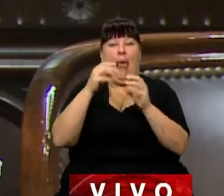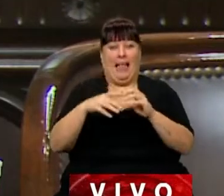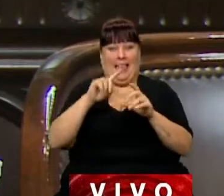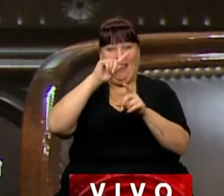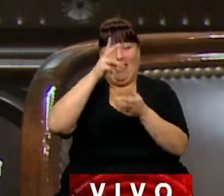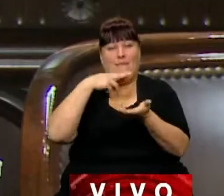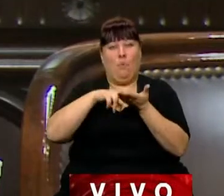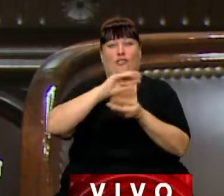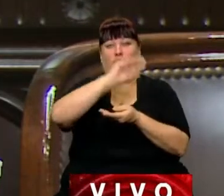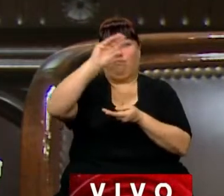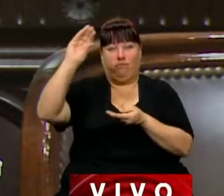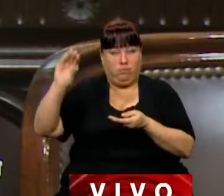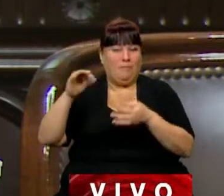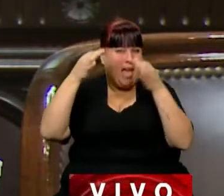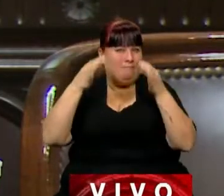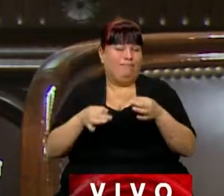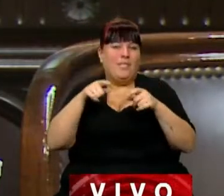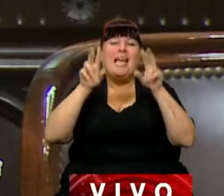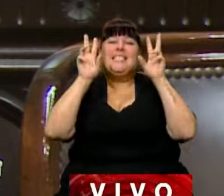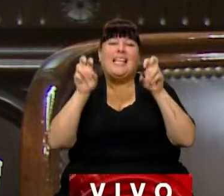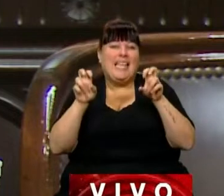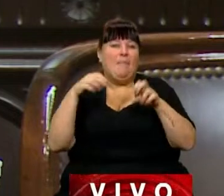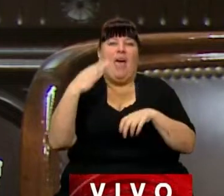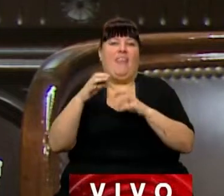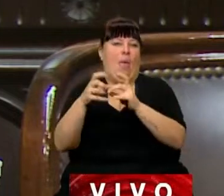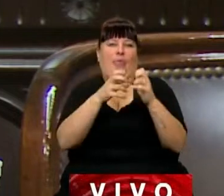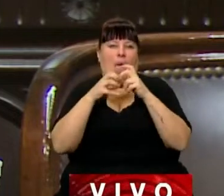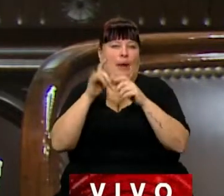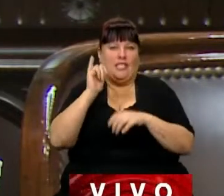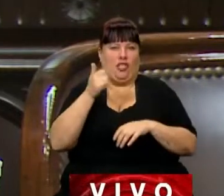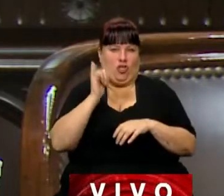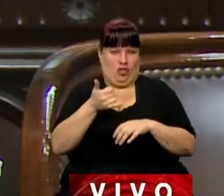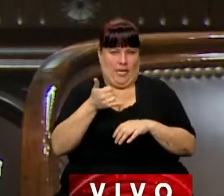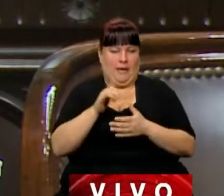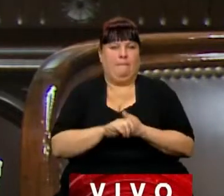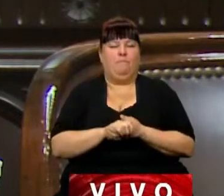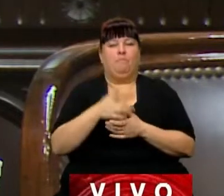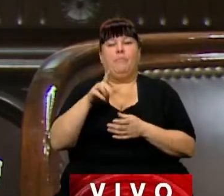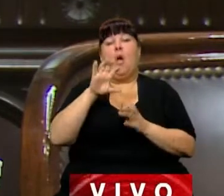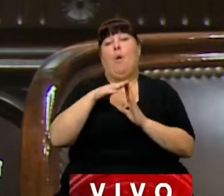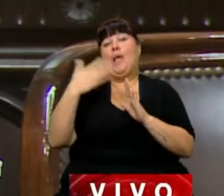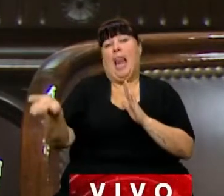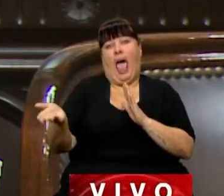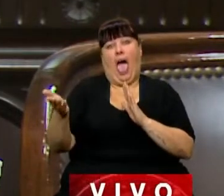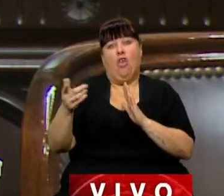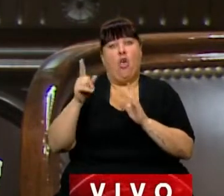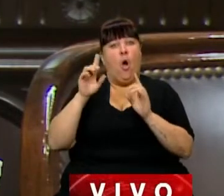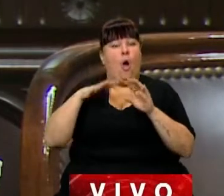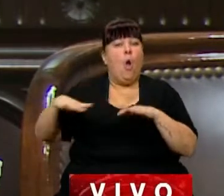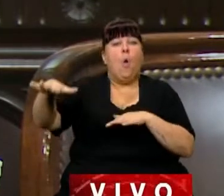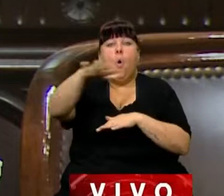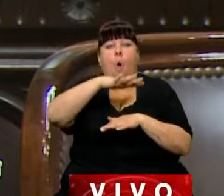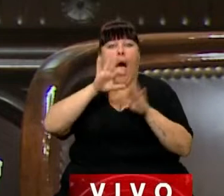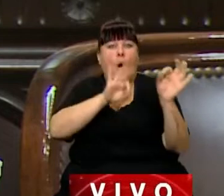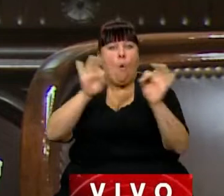coparticipación de impuestos. En realidad es un tema que tiene que ser discutido. Tenemos provincia vecina con la misma superficie de